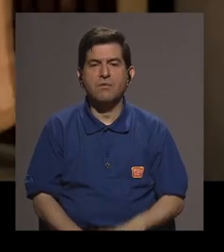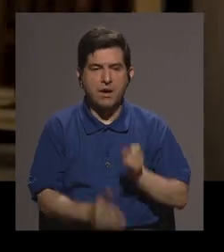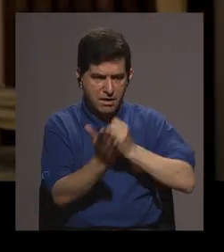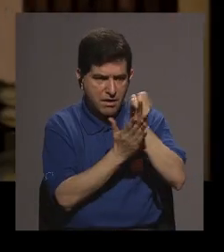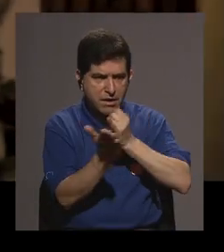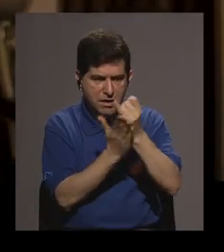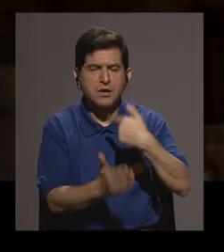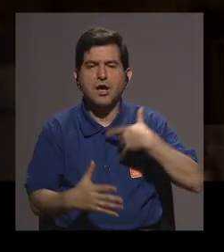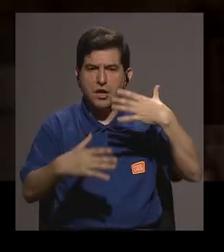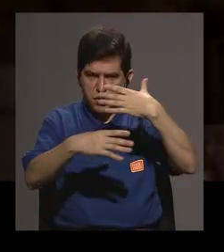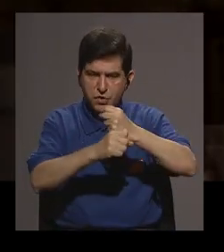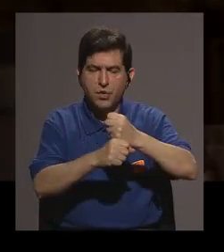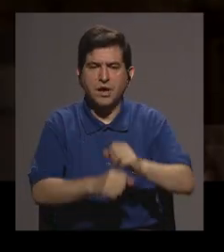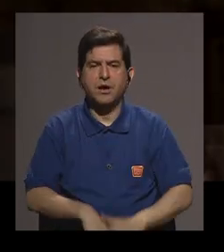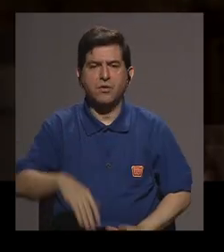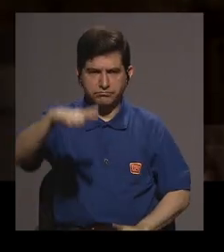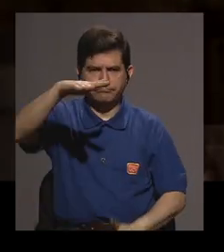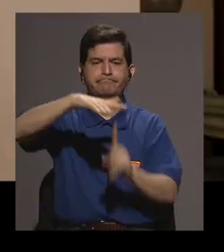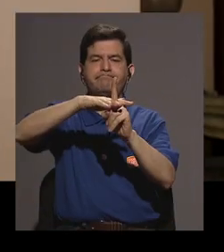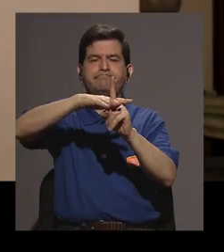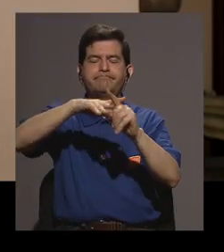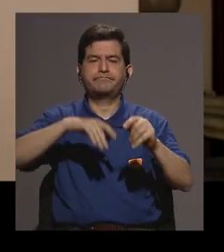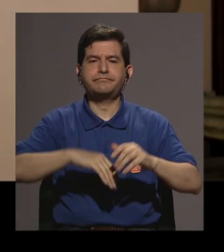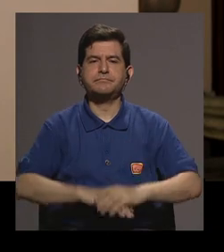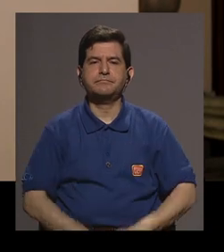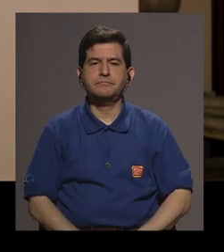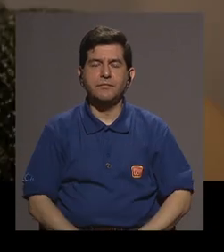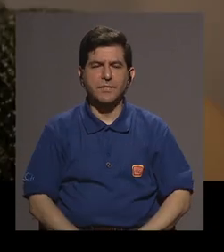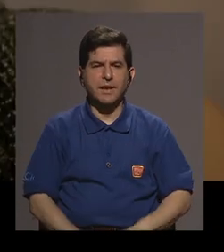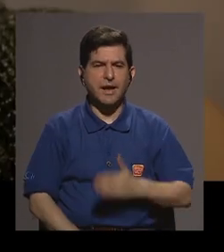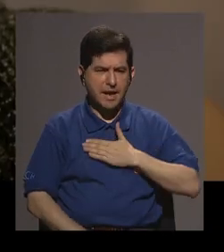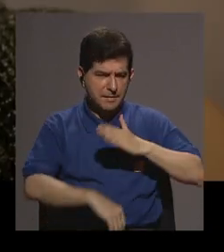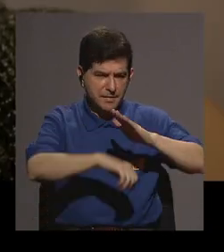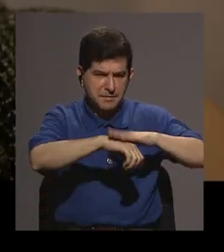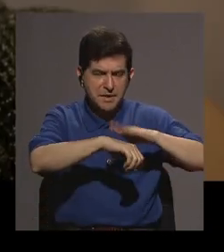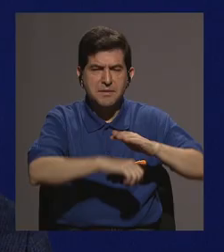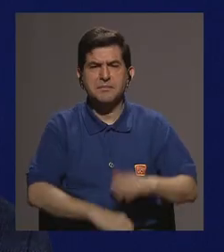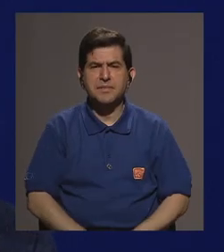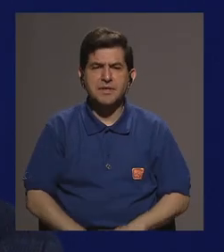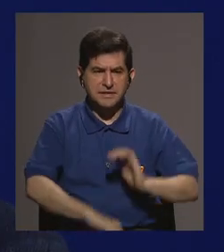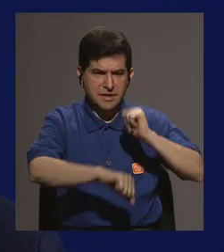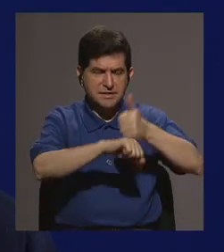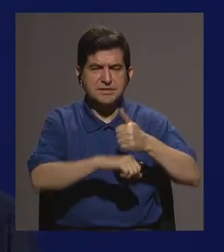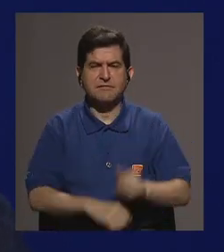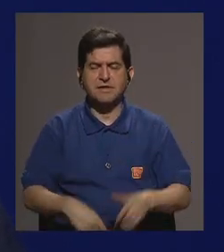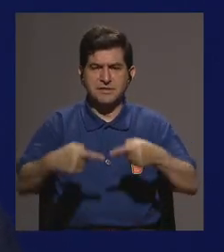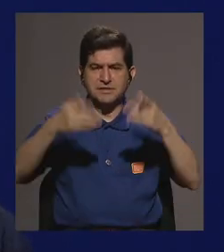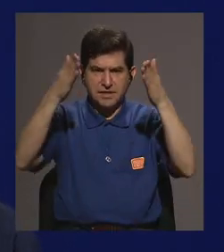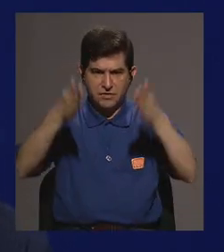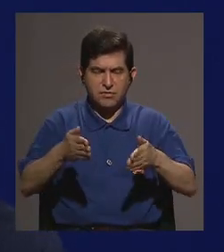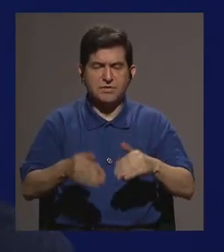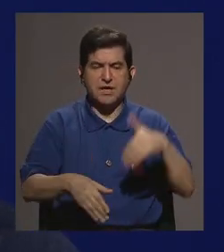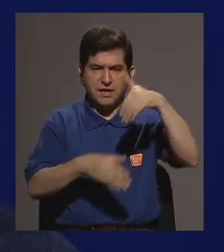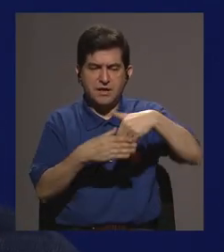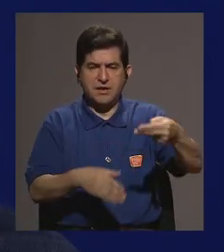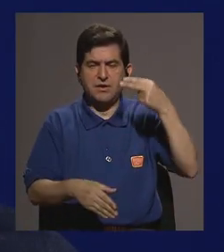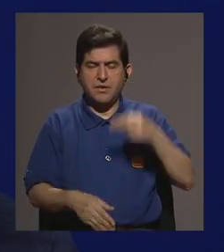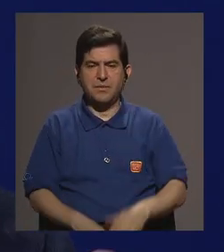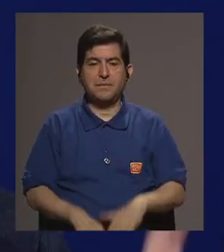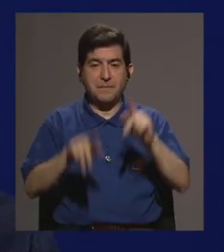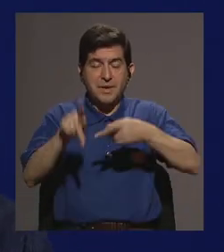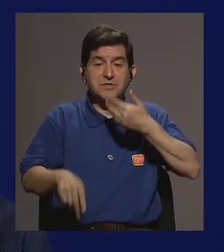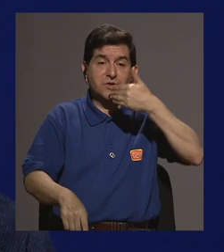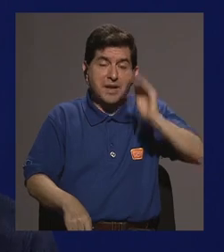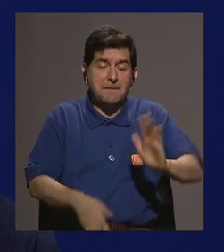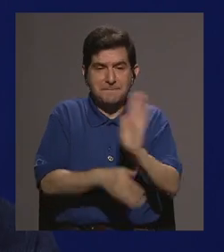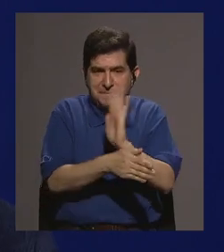eso también fue de la investigación que yo hago sale de ese dato y eso me da pie a crear el el antagonista de la historia la